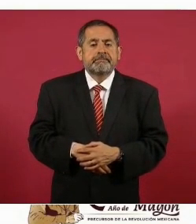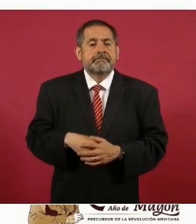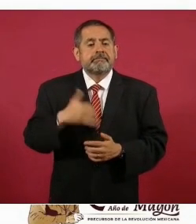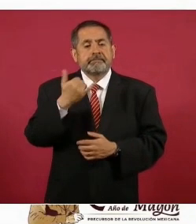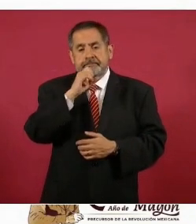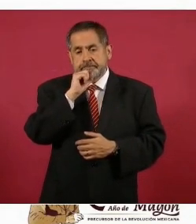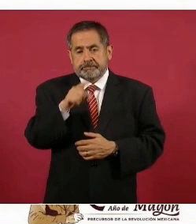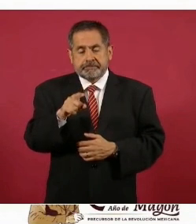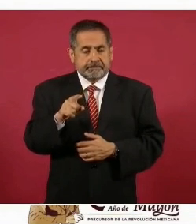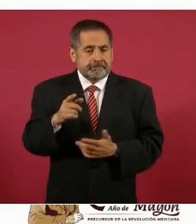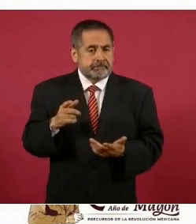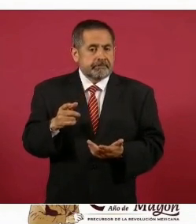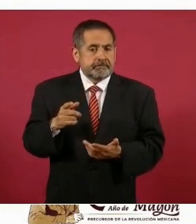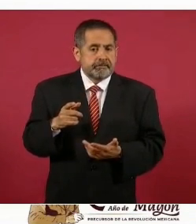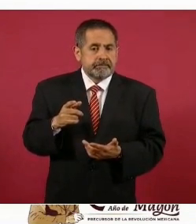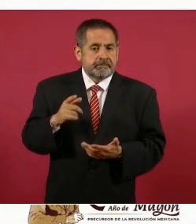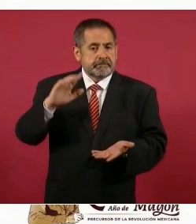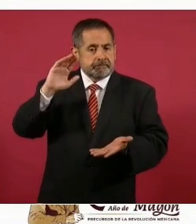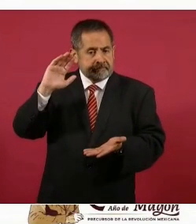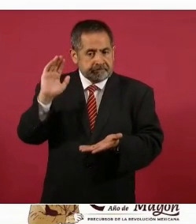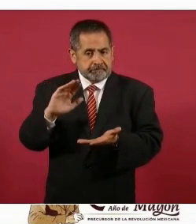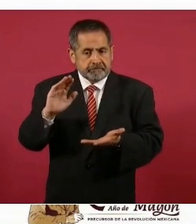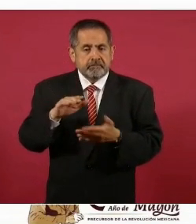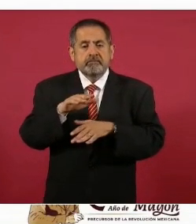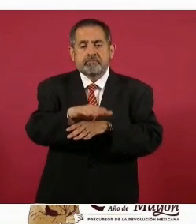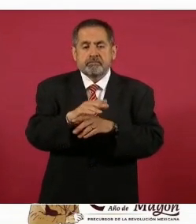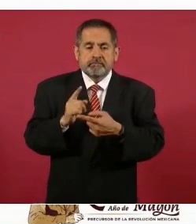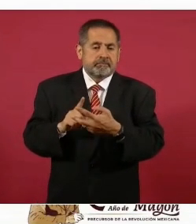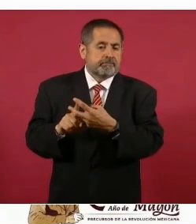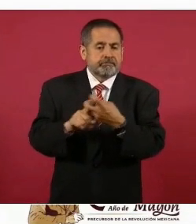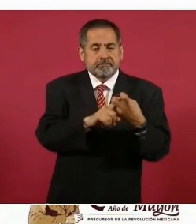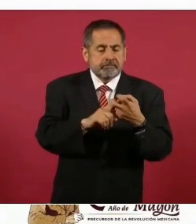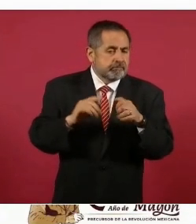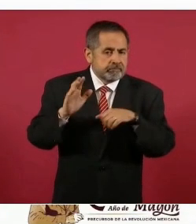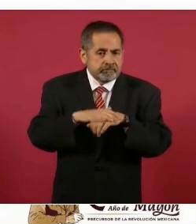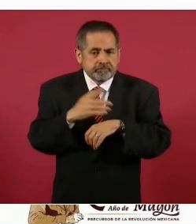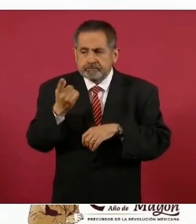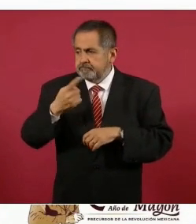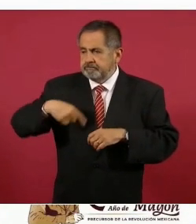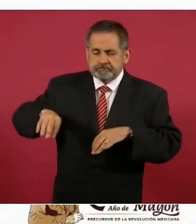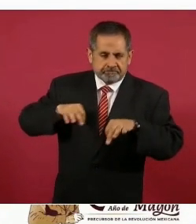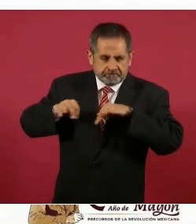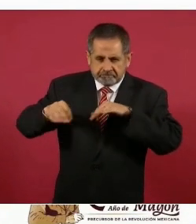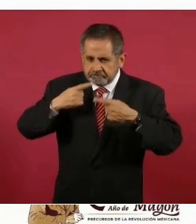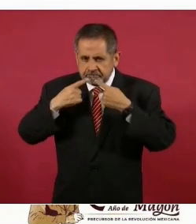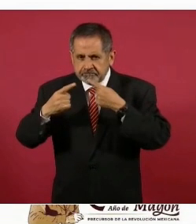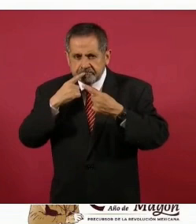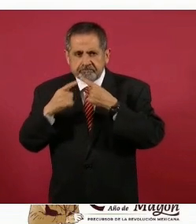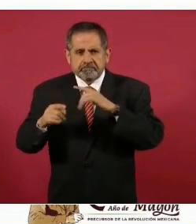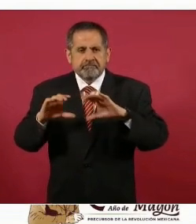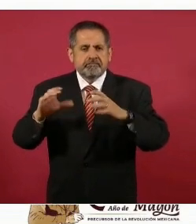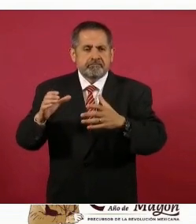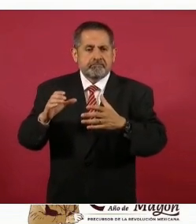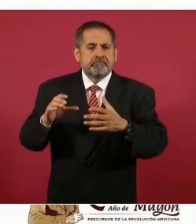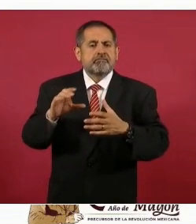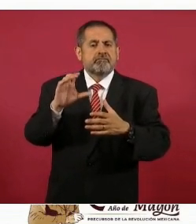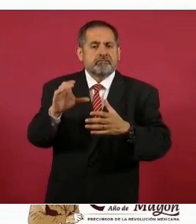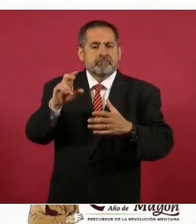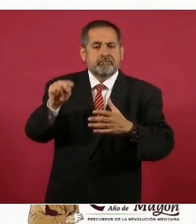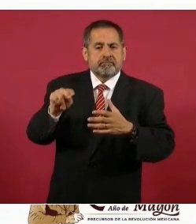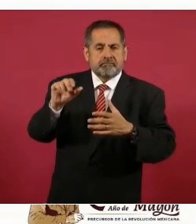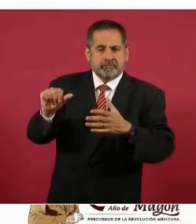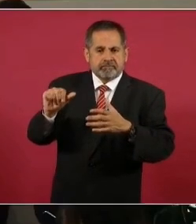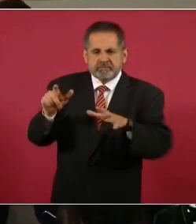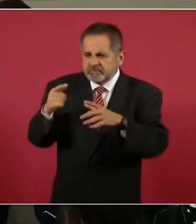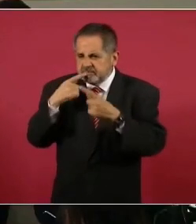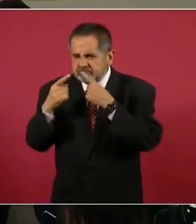esto está baja en los delitos de secuestro se debe al trabajo de la coordinación nacional anti secuestro y de